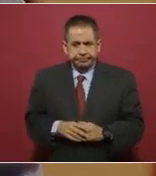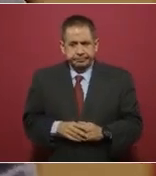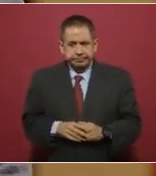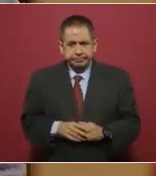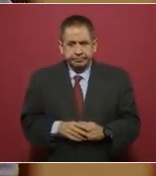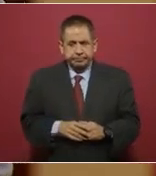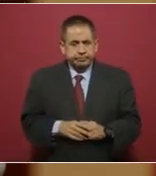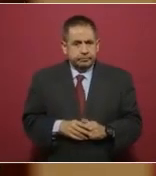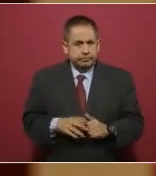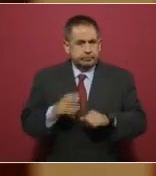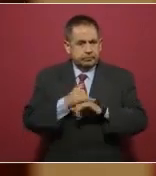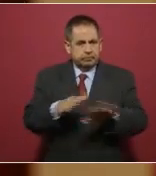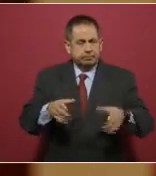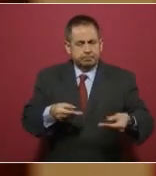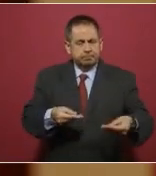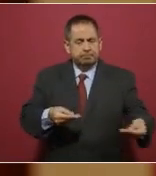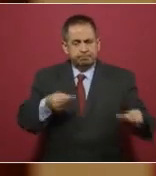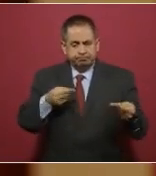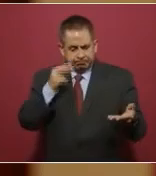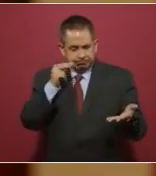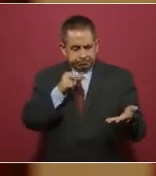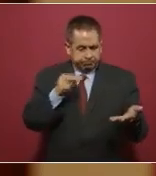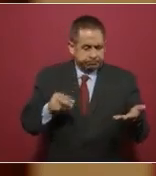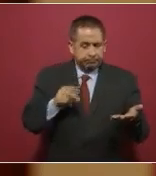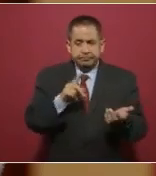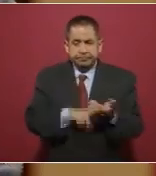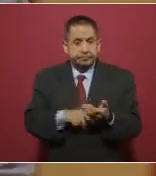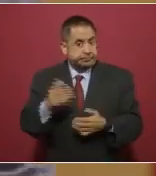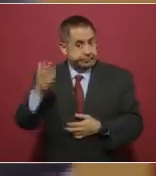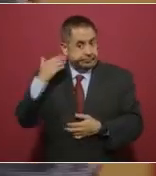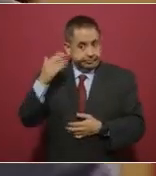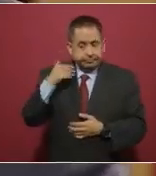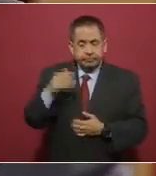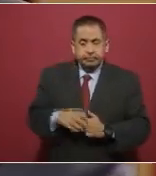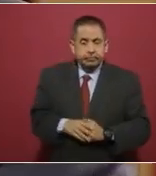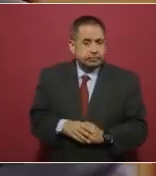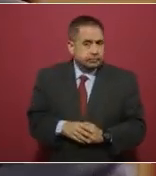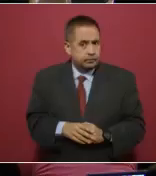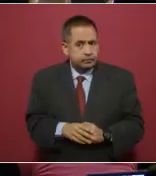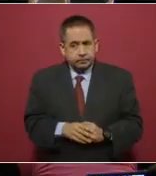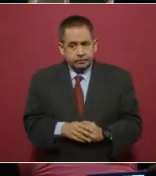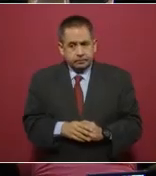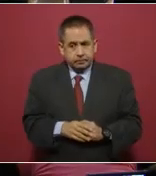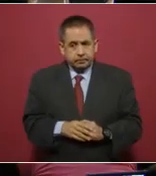recibimos el informe de que el gobierno